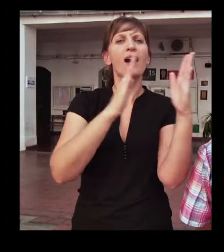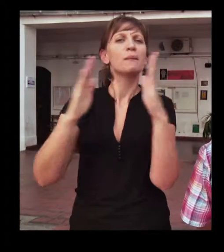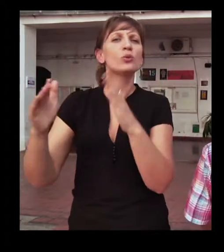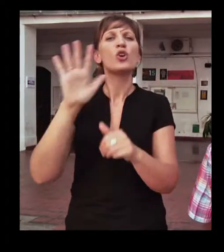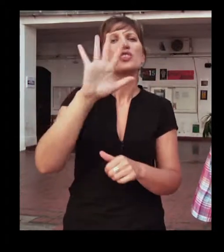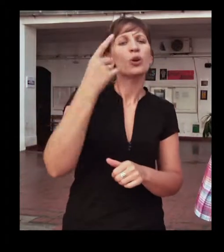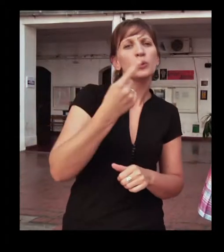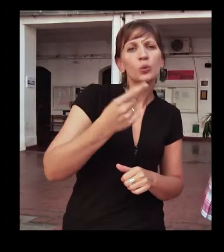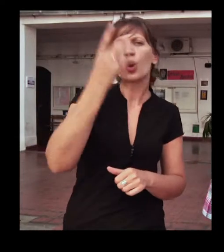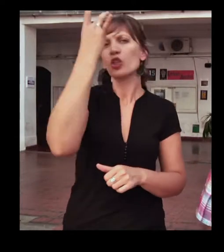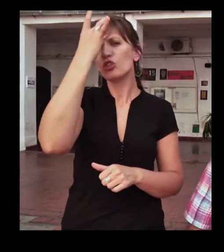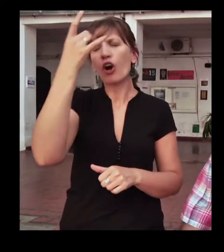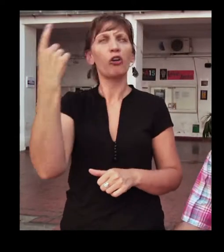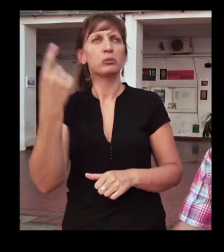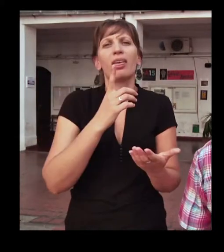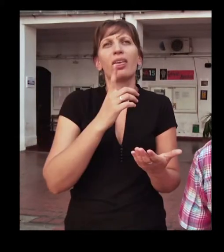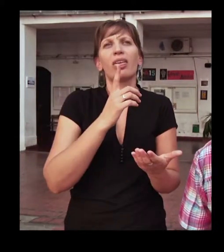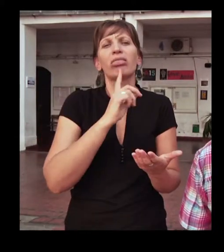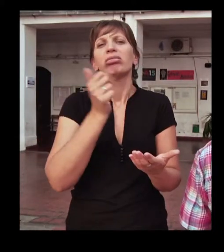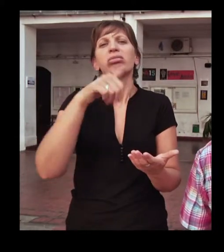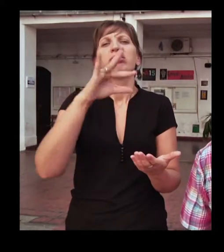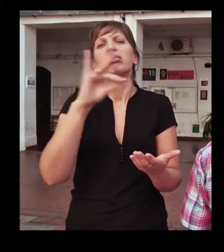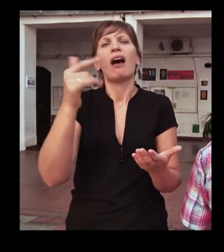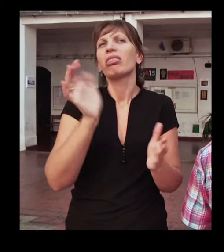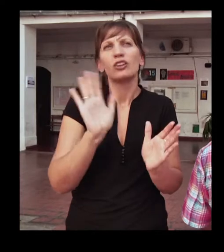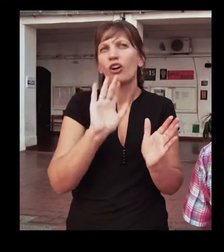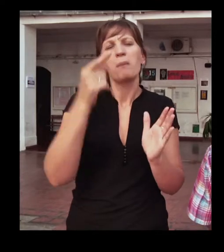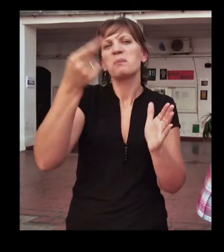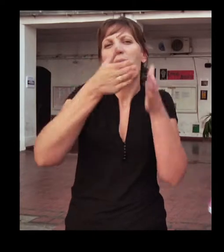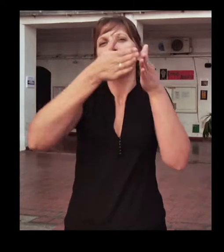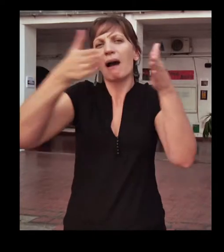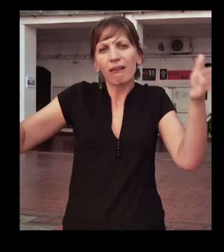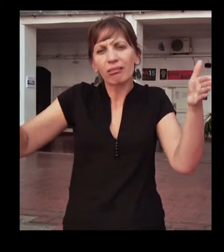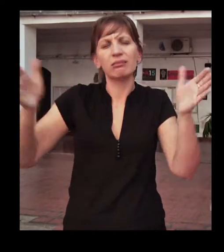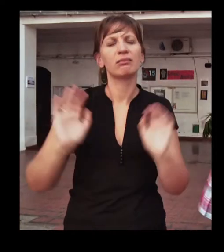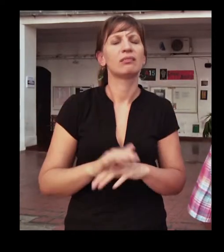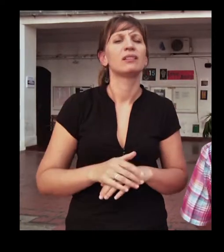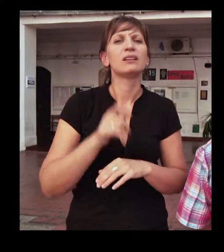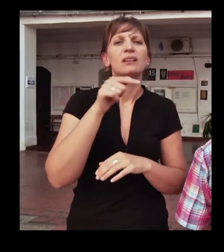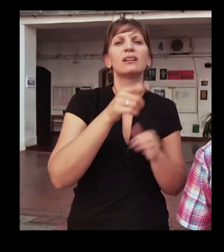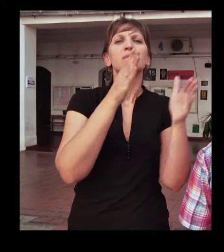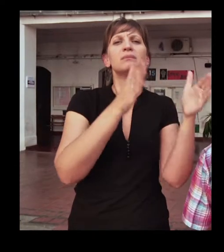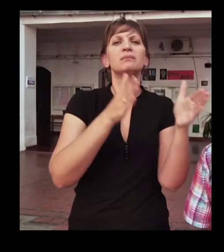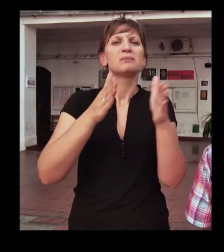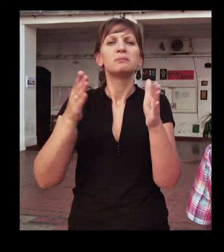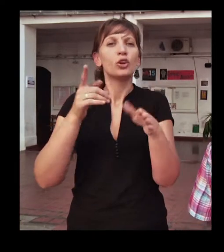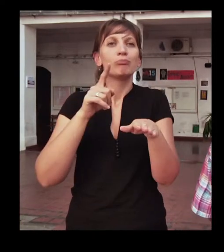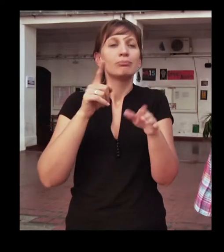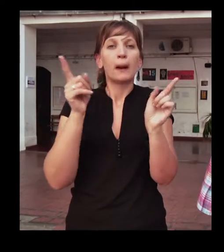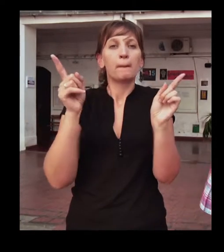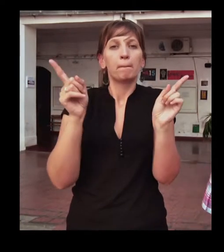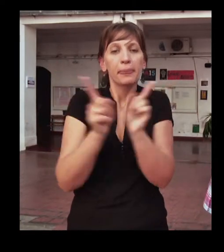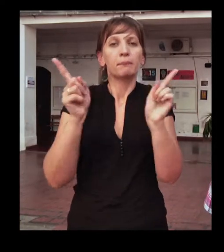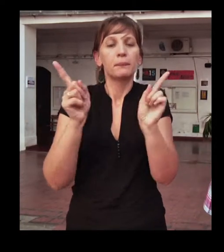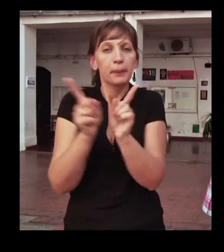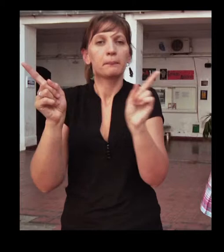la experiencia que hemos tenido a partir de esta primera temporada temporada es que son capítulos fueron demasiado cortos y a